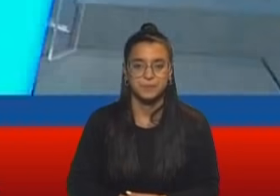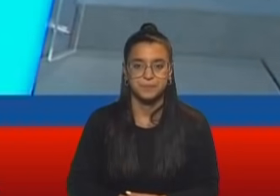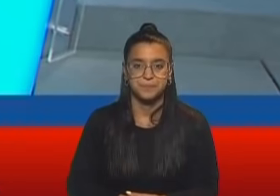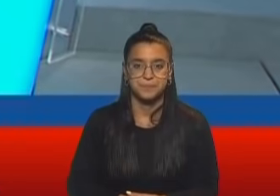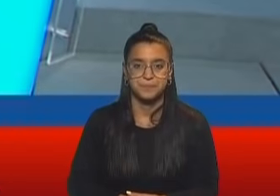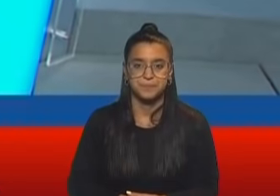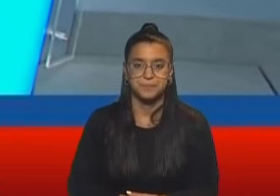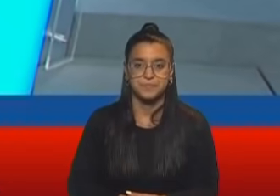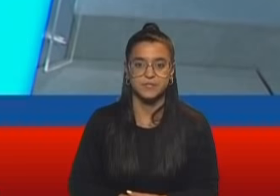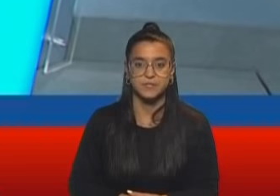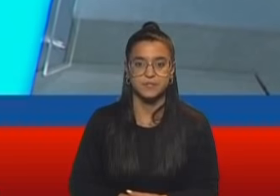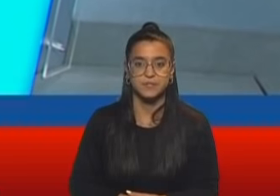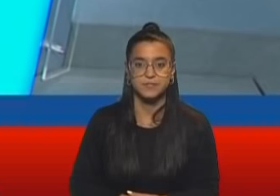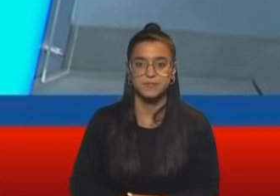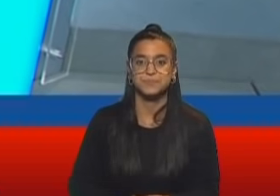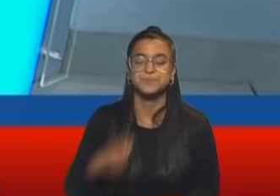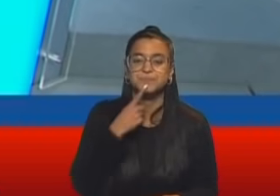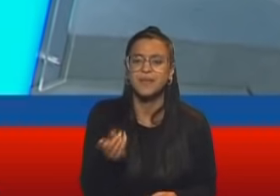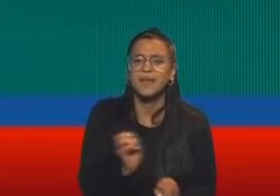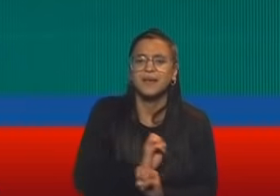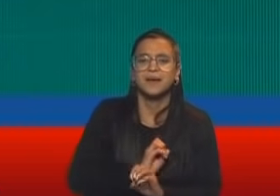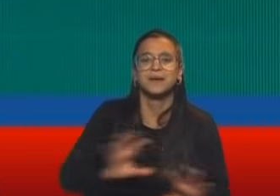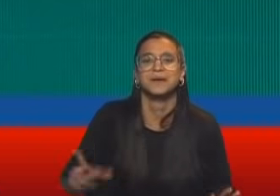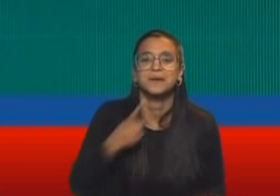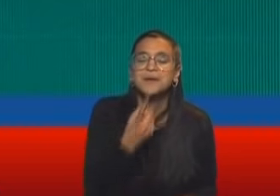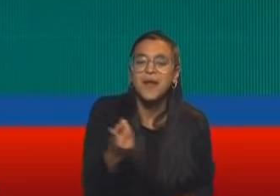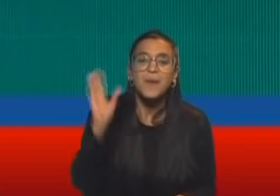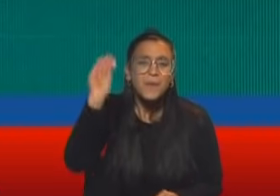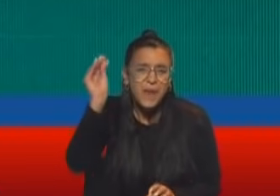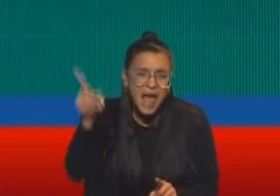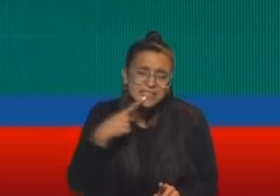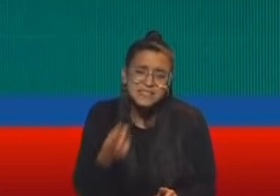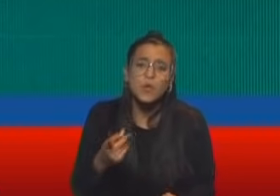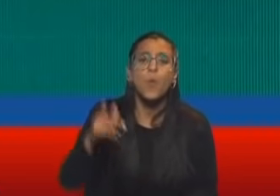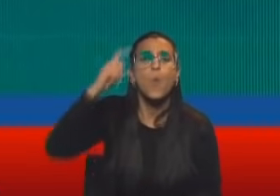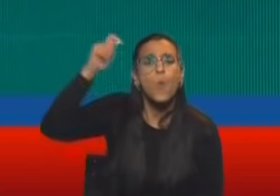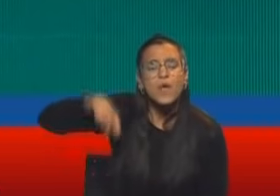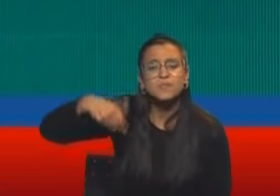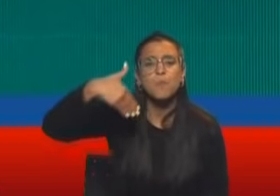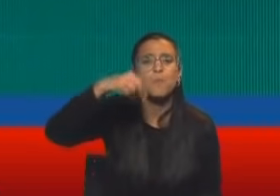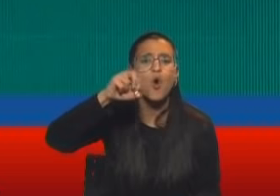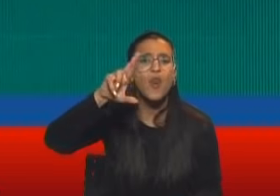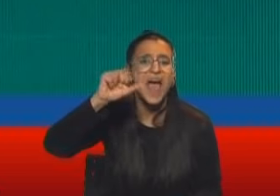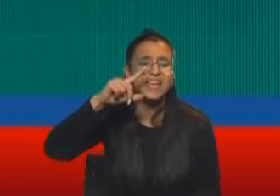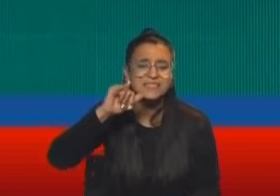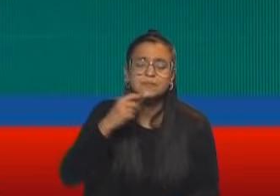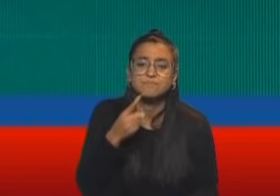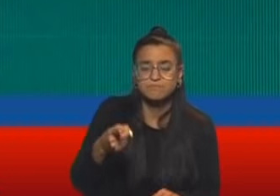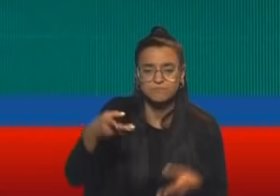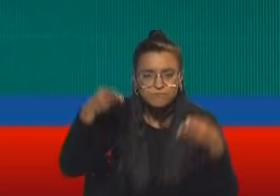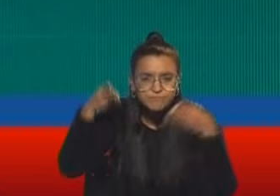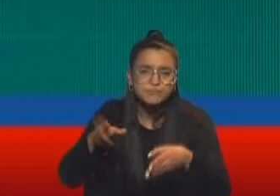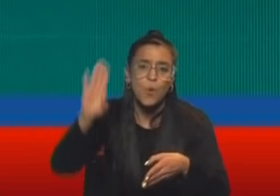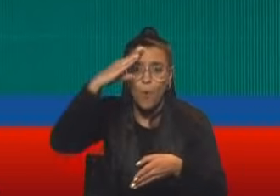Não podemos. Bueno, grave, digo, lo que está pasando allí en Brasil. Este juez de Moraes al que Bolsonaro le apunta y